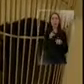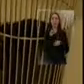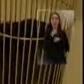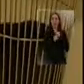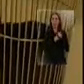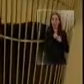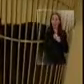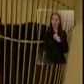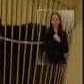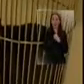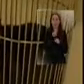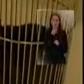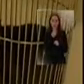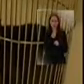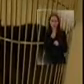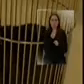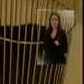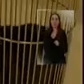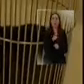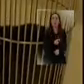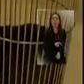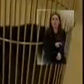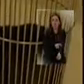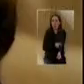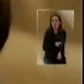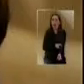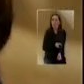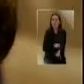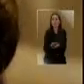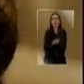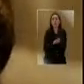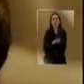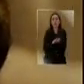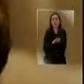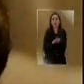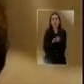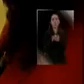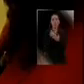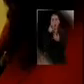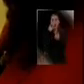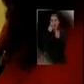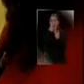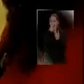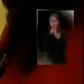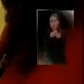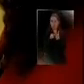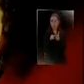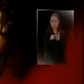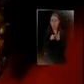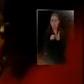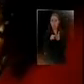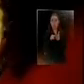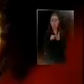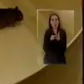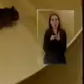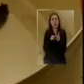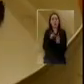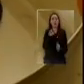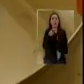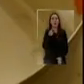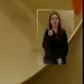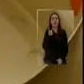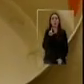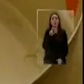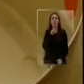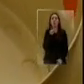edad, ya presentan algunas características de diabetes, como por ejemplo la catarata en el ojo. Por lo que uno ve acá, es como que la fructosa no es